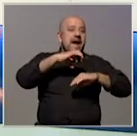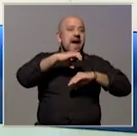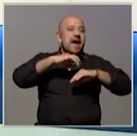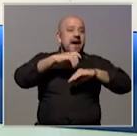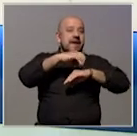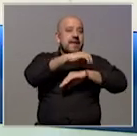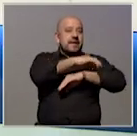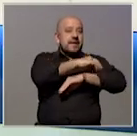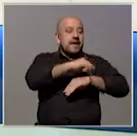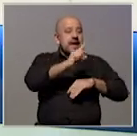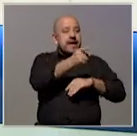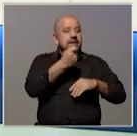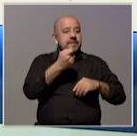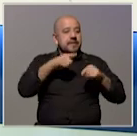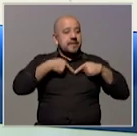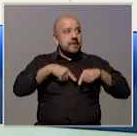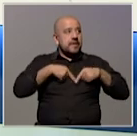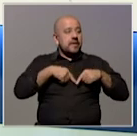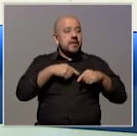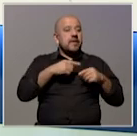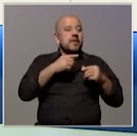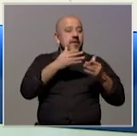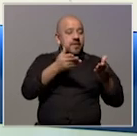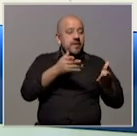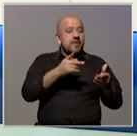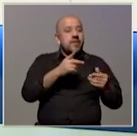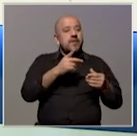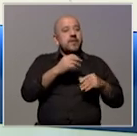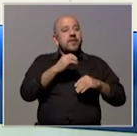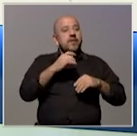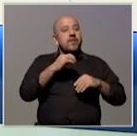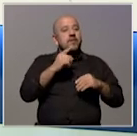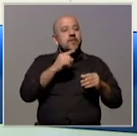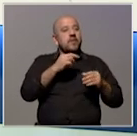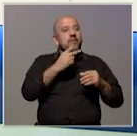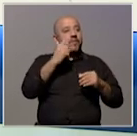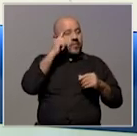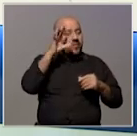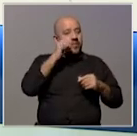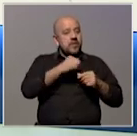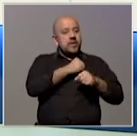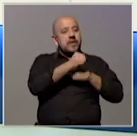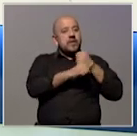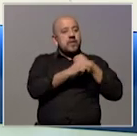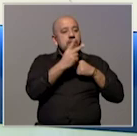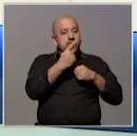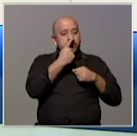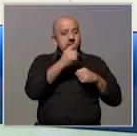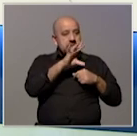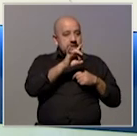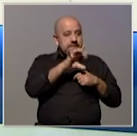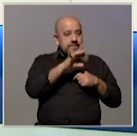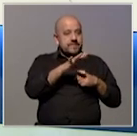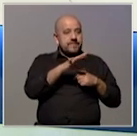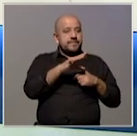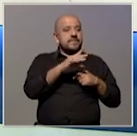intendente edil forma parte de tu mismo sector del frente amplio la vertiente artiguista recuerdo que en 2015 cuando cuando arana se postuló a edil y fue